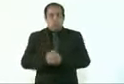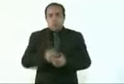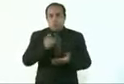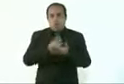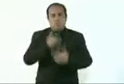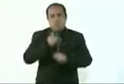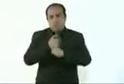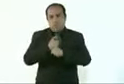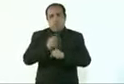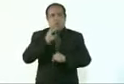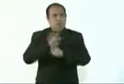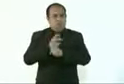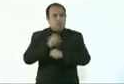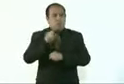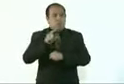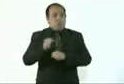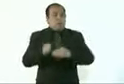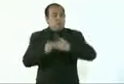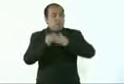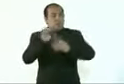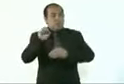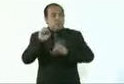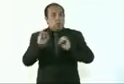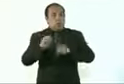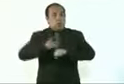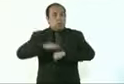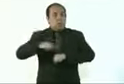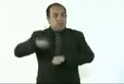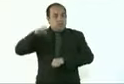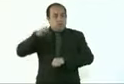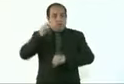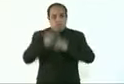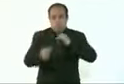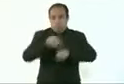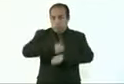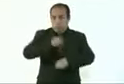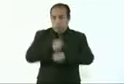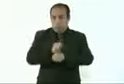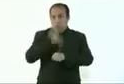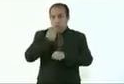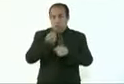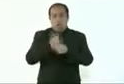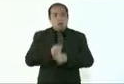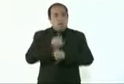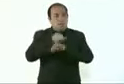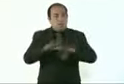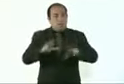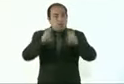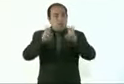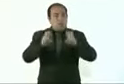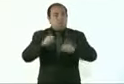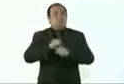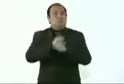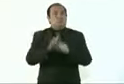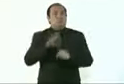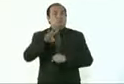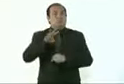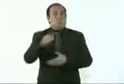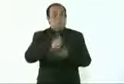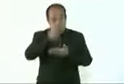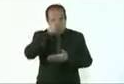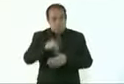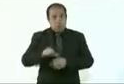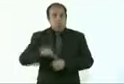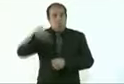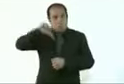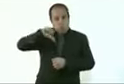de primera, segunda, pero también de refuerzos de 60 y más años de las últimas semanas. Esos son los datos de la situación de COVID-19 en la Ciudad de México